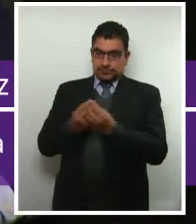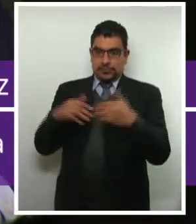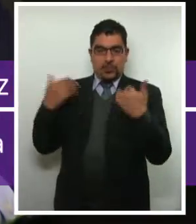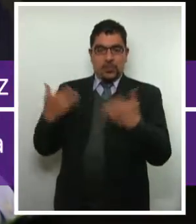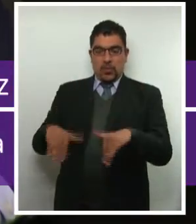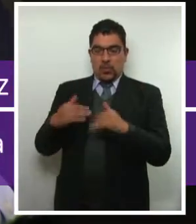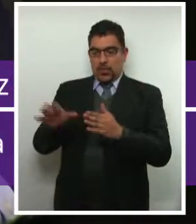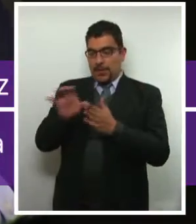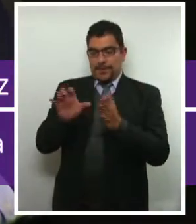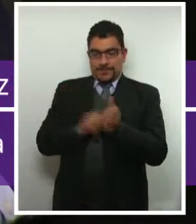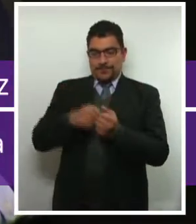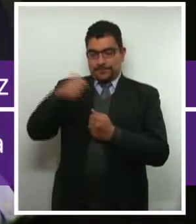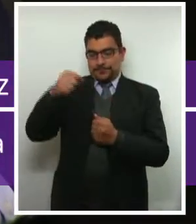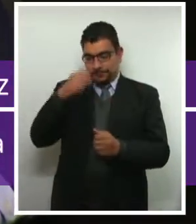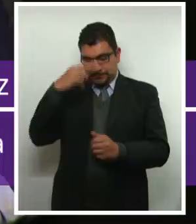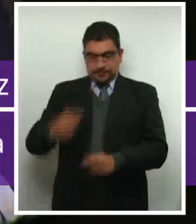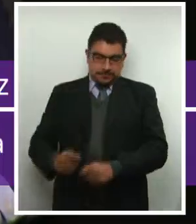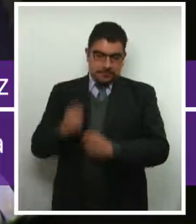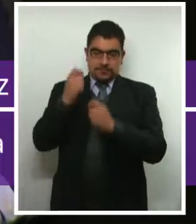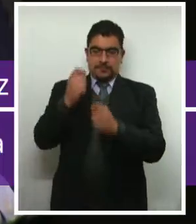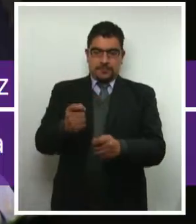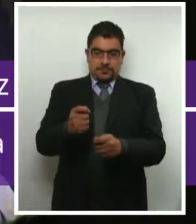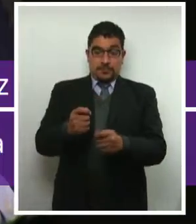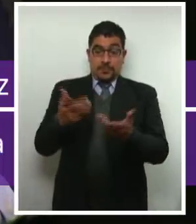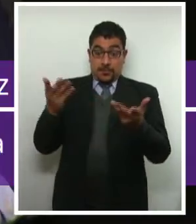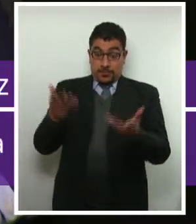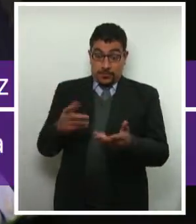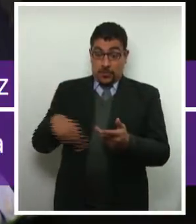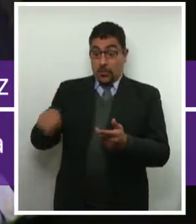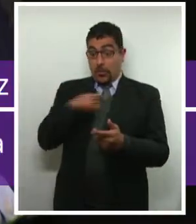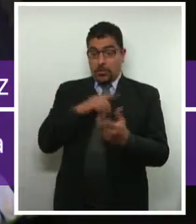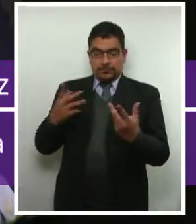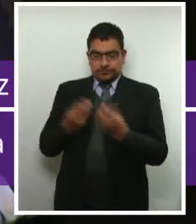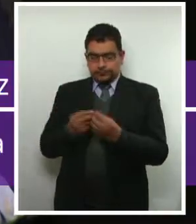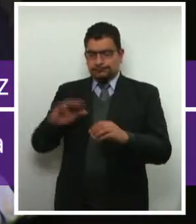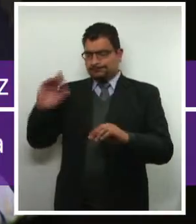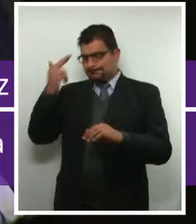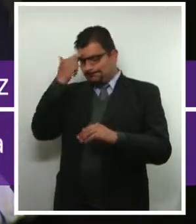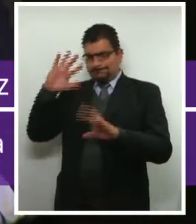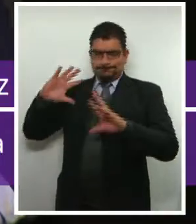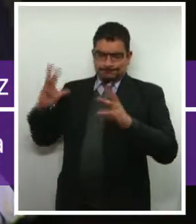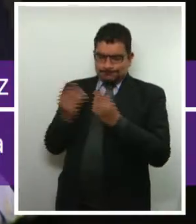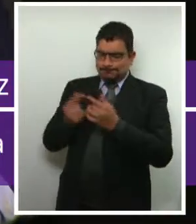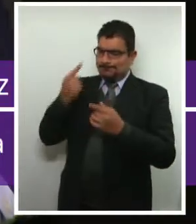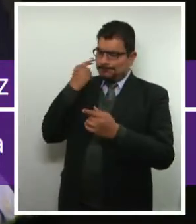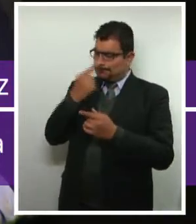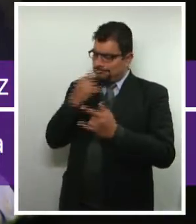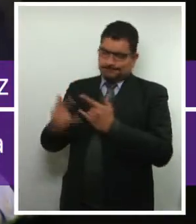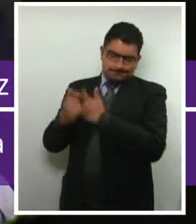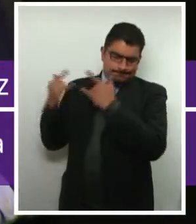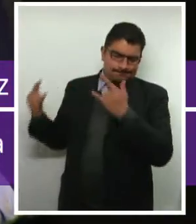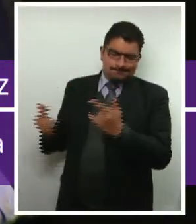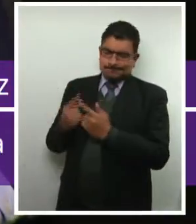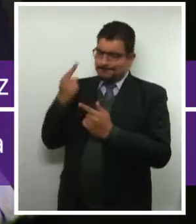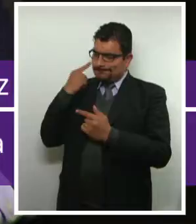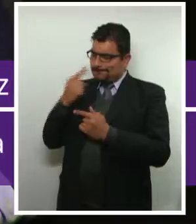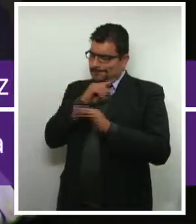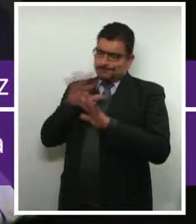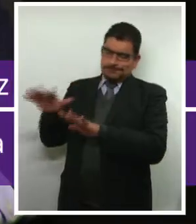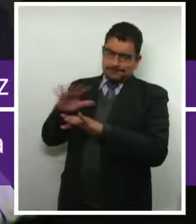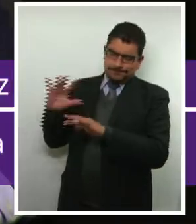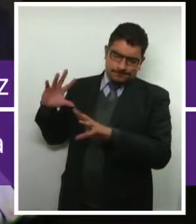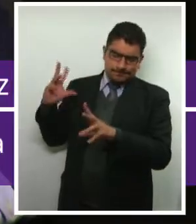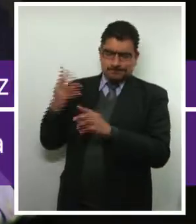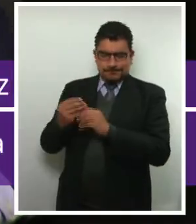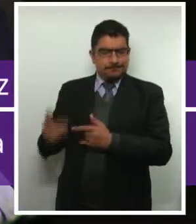esta constitución política. Al hacerlo, rememora sus incontables grandezas, hazañas y sufrimientos.